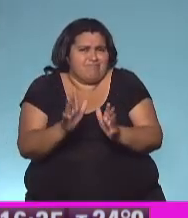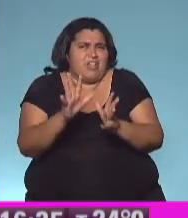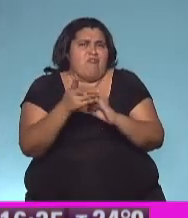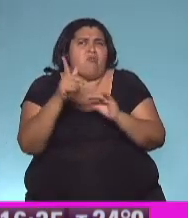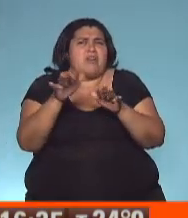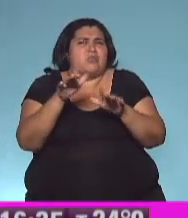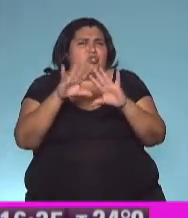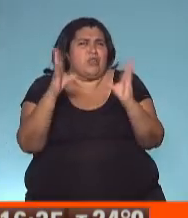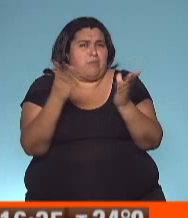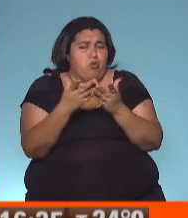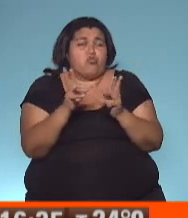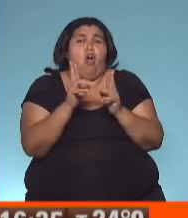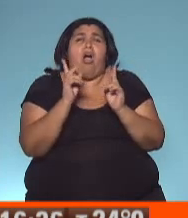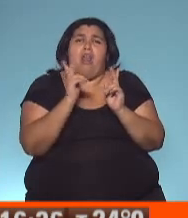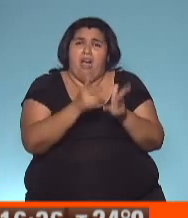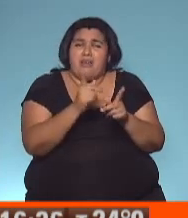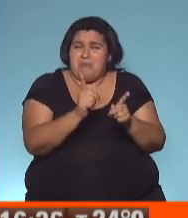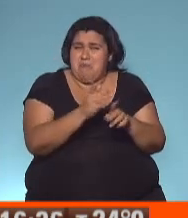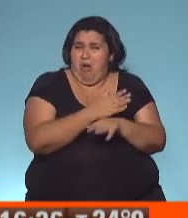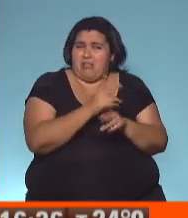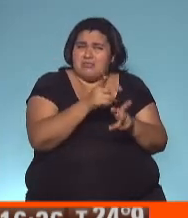Y ojalá que, como te decía, que todos tomemos